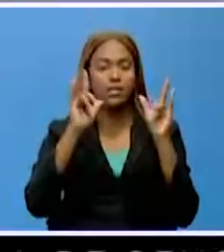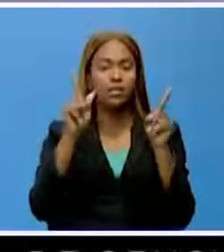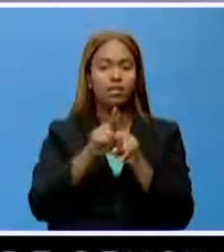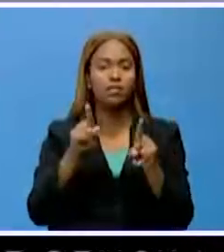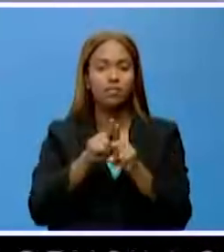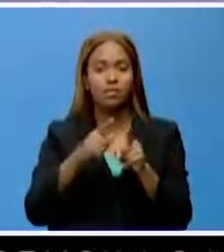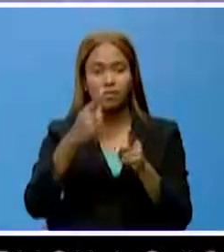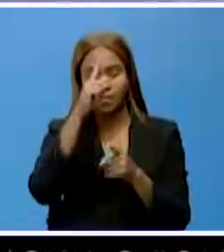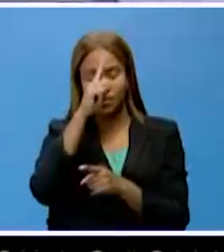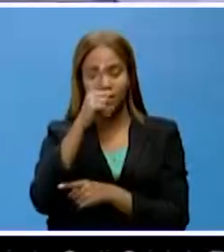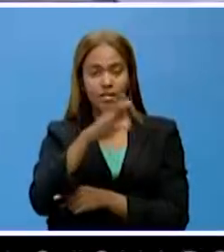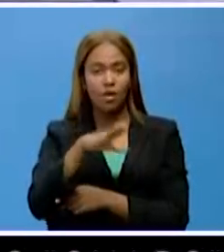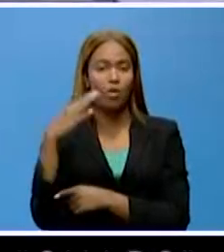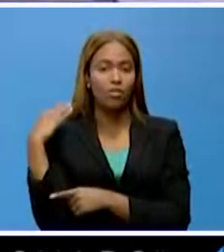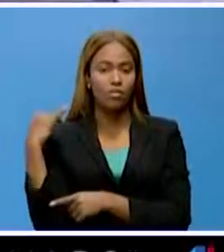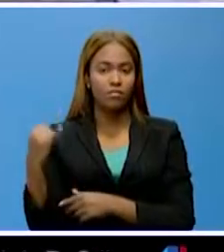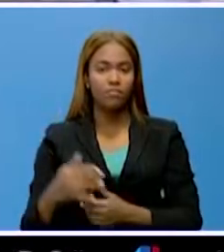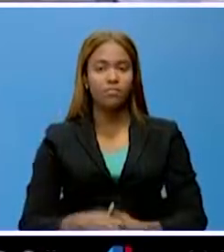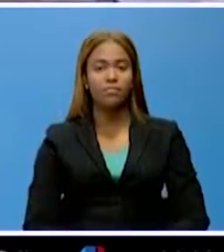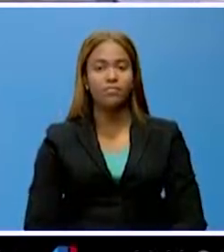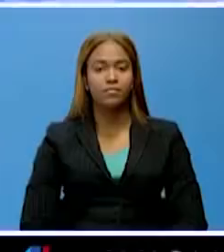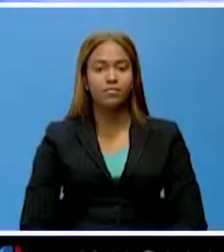también Espaillat.